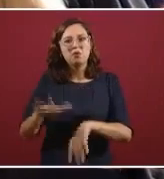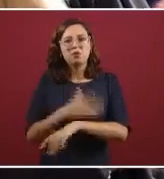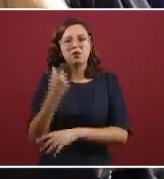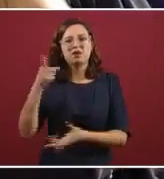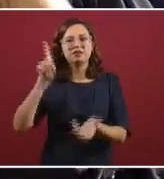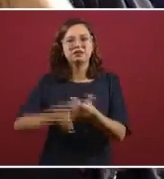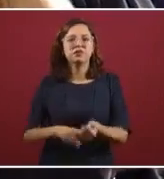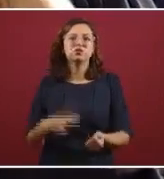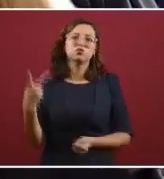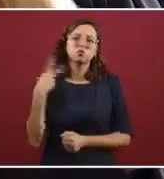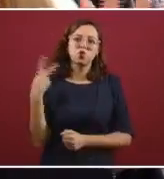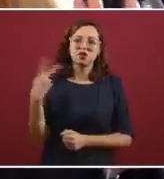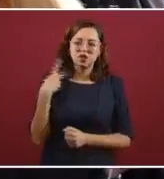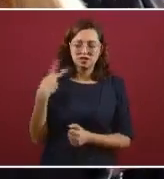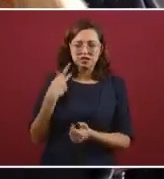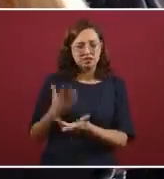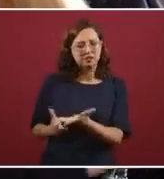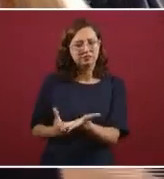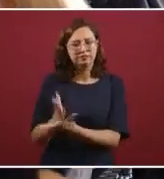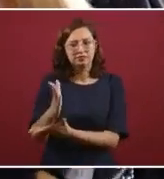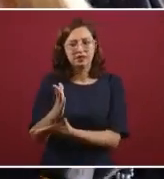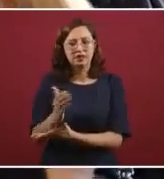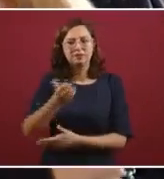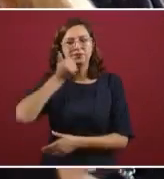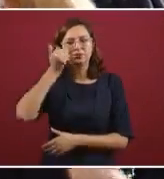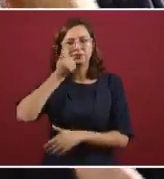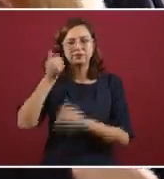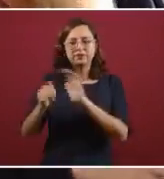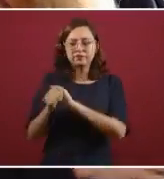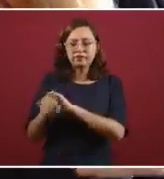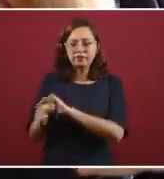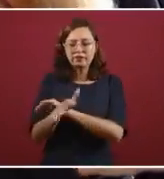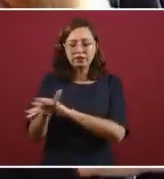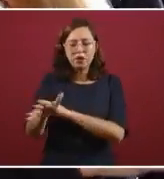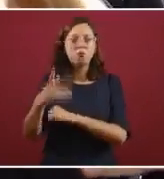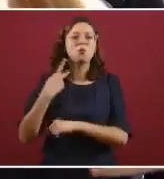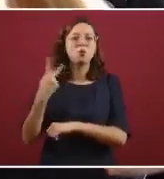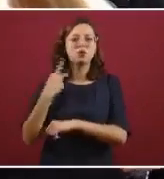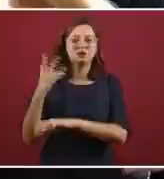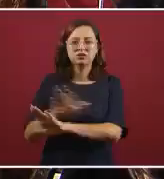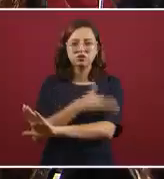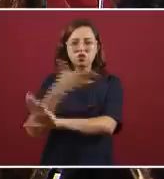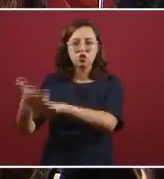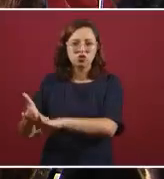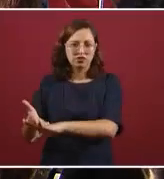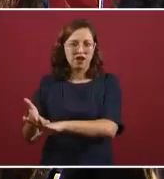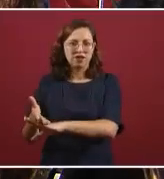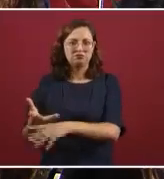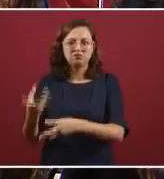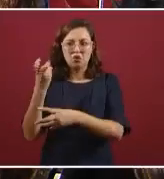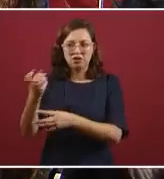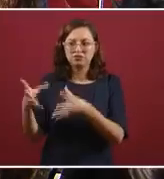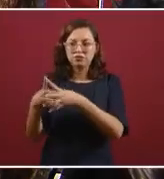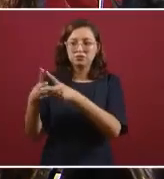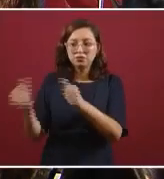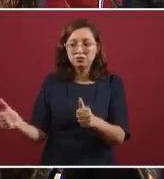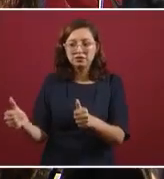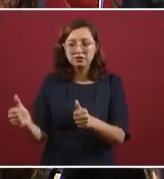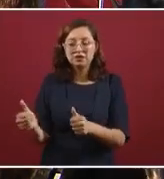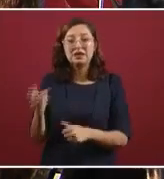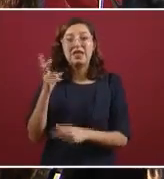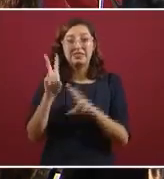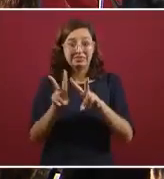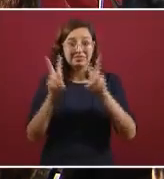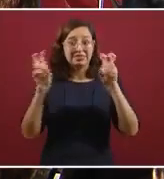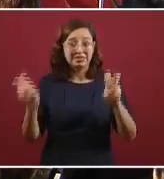los desaparecidos de Ayotzinapa son desaparecidos políticos, no solo sociales. Entonces, el hecho de